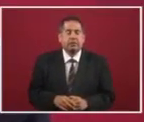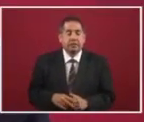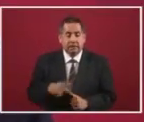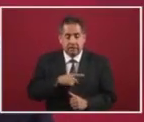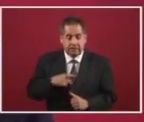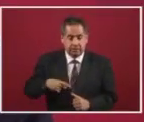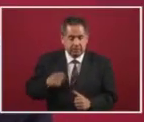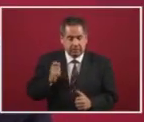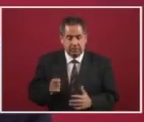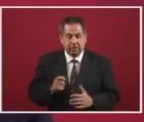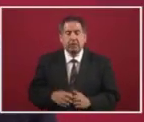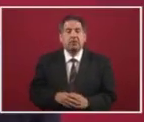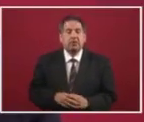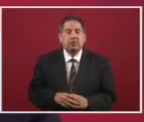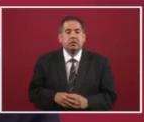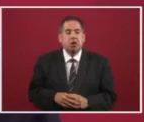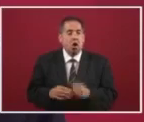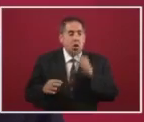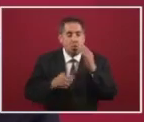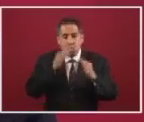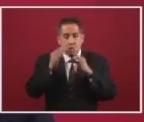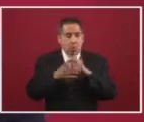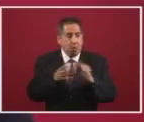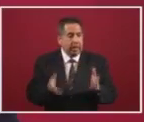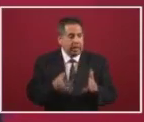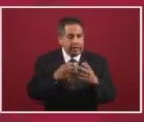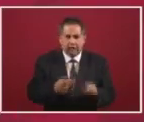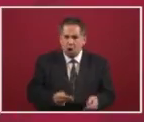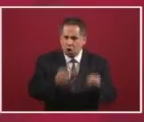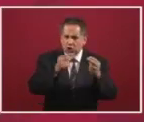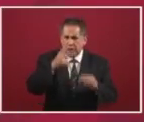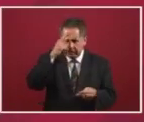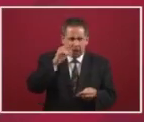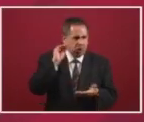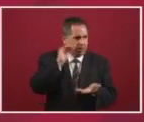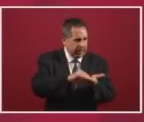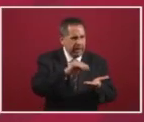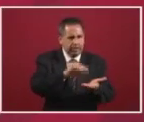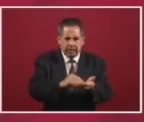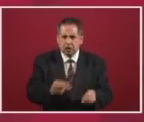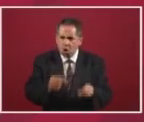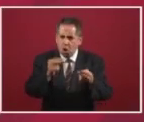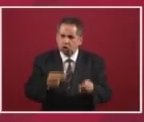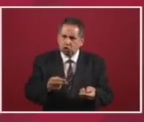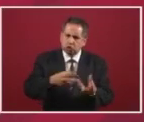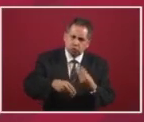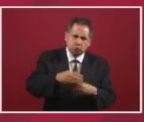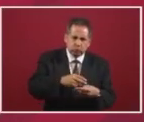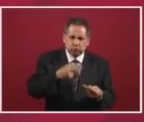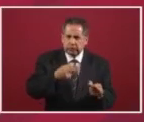debemos de promover que haya negocios en México, desde luego.